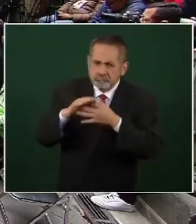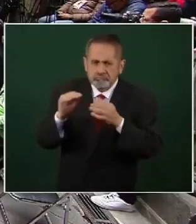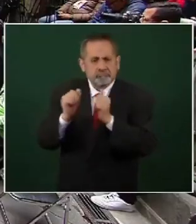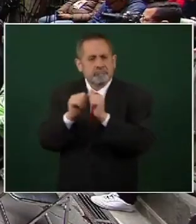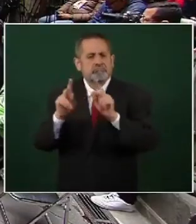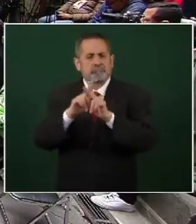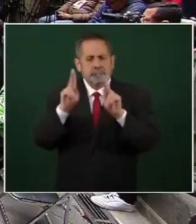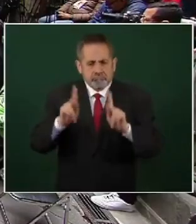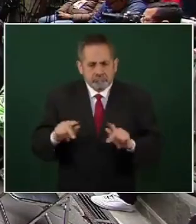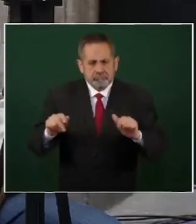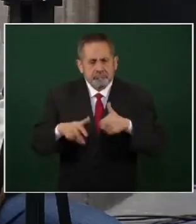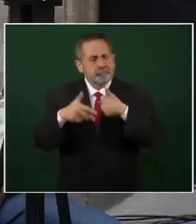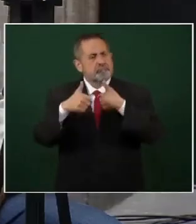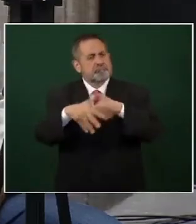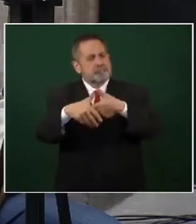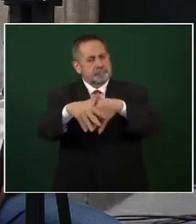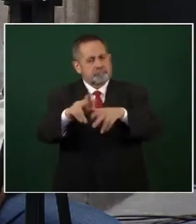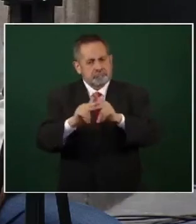pacíficamente.